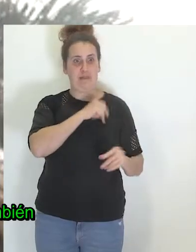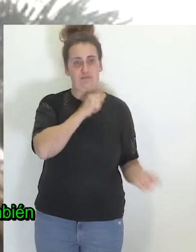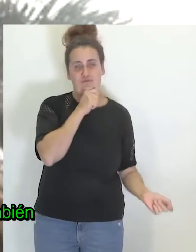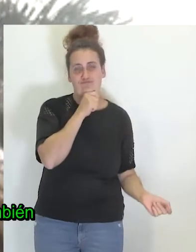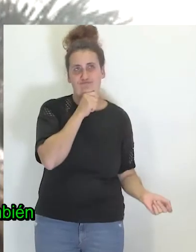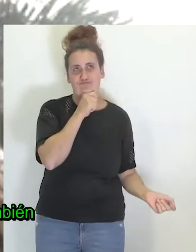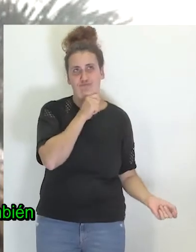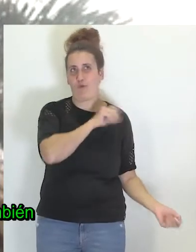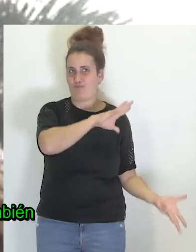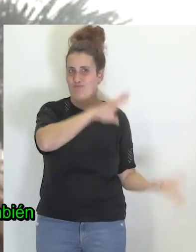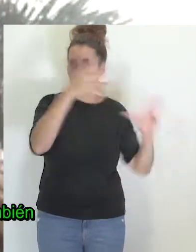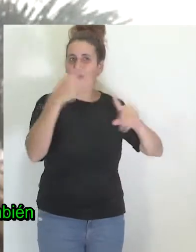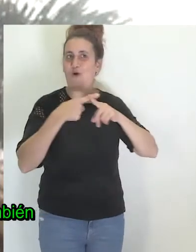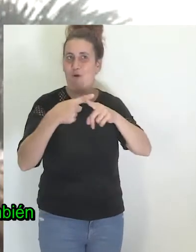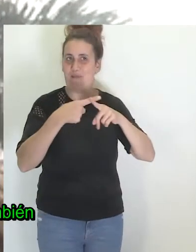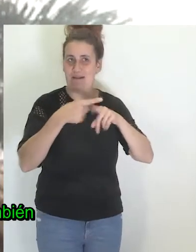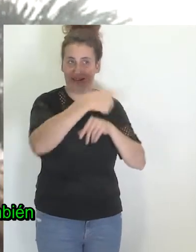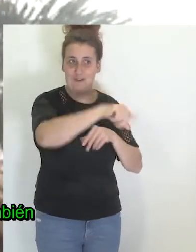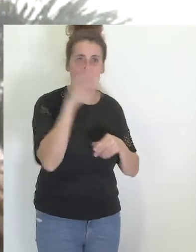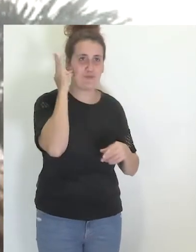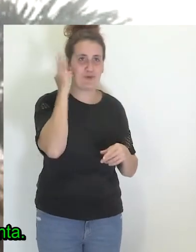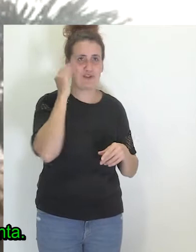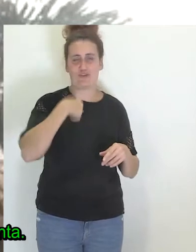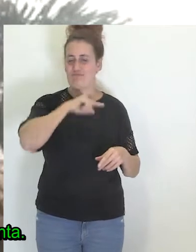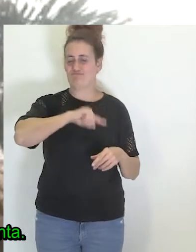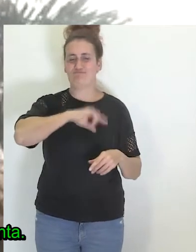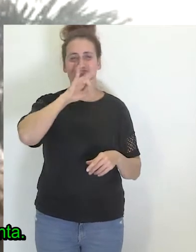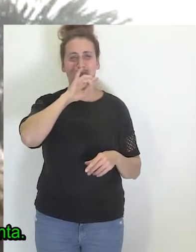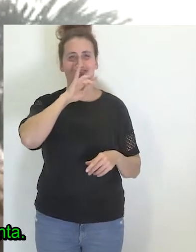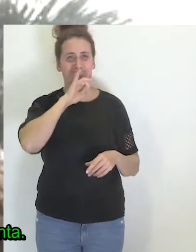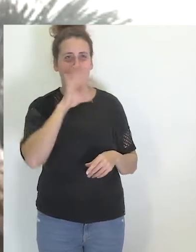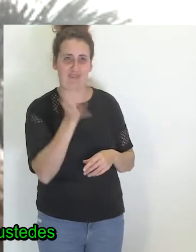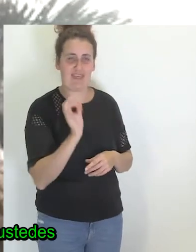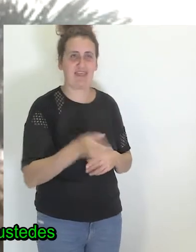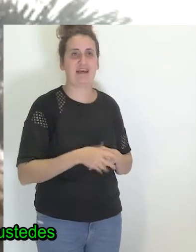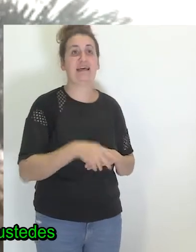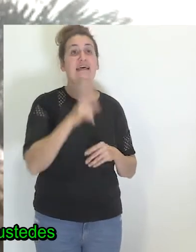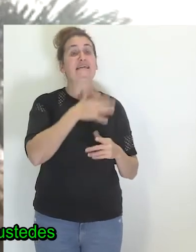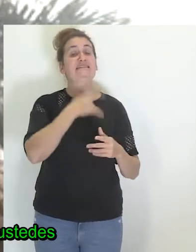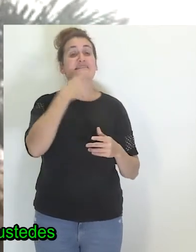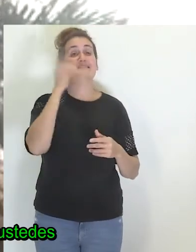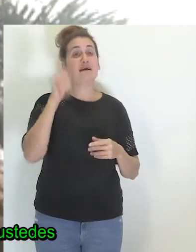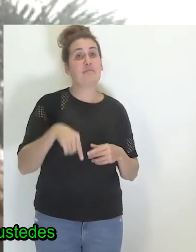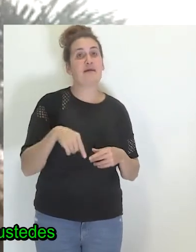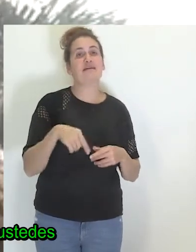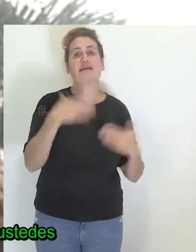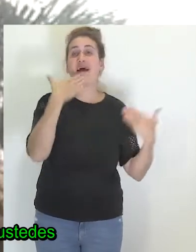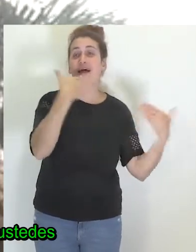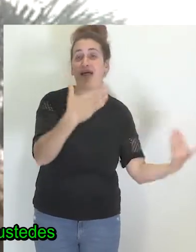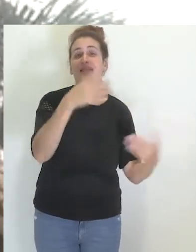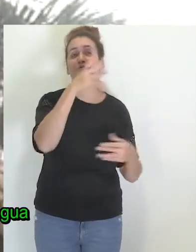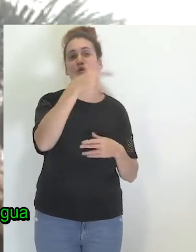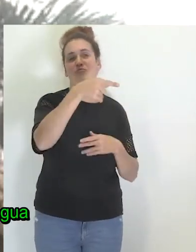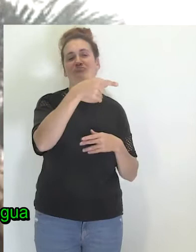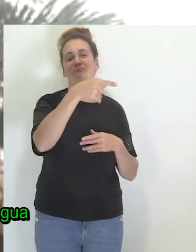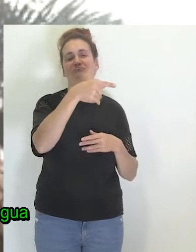premio también, compartirlo con ellas. Yo me siento muy, muy contenta. Y quiero también agradecerles a ustedes